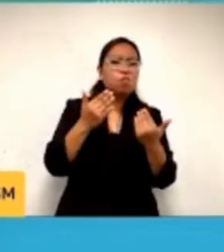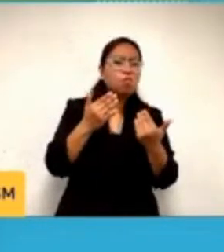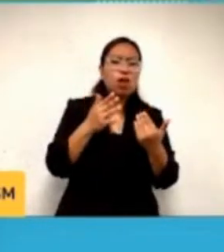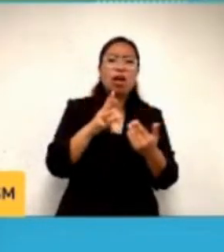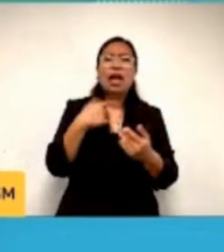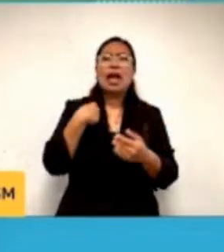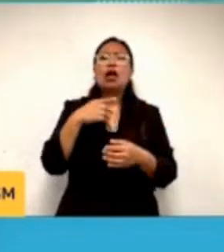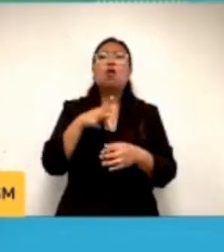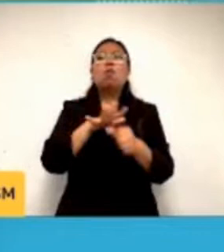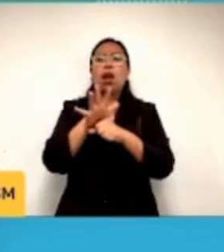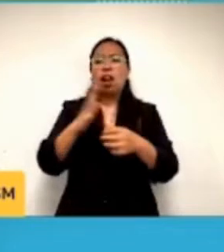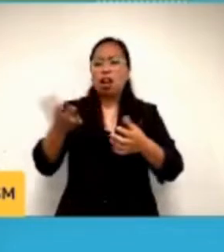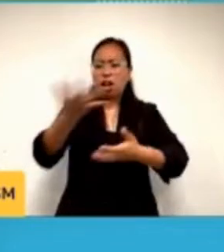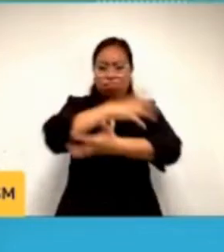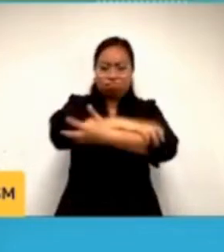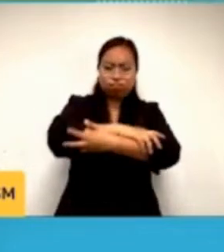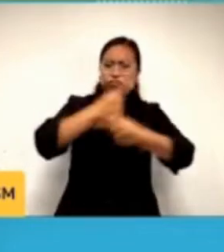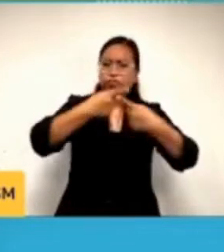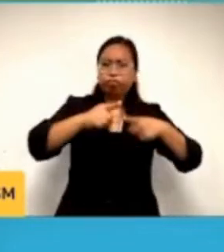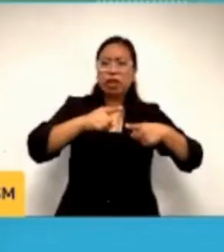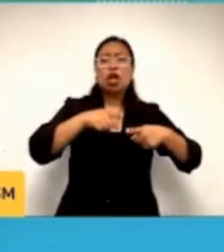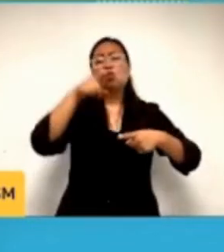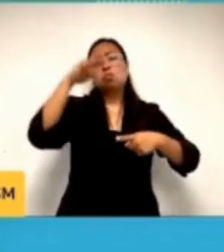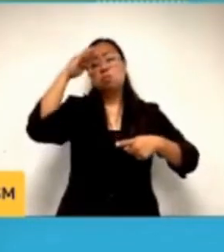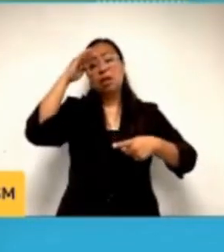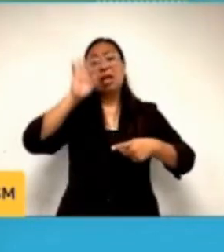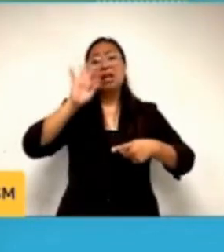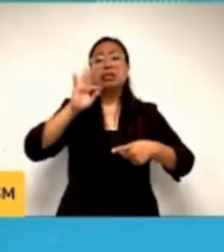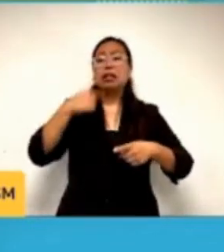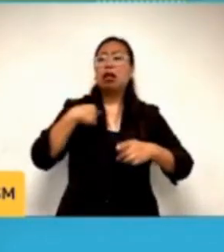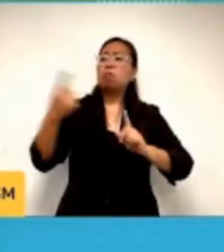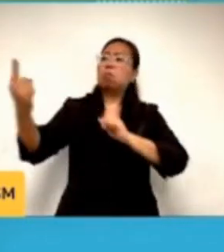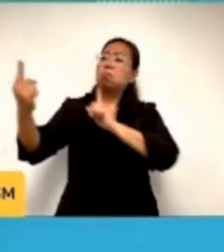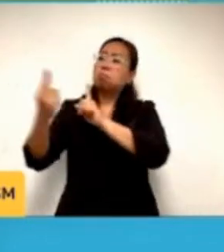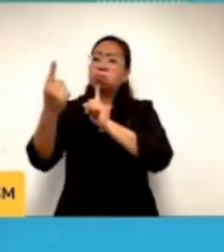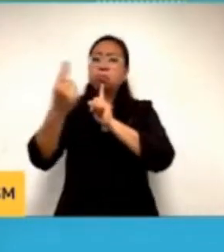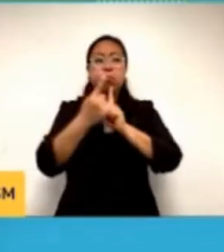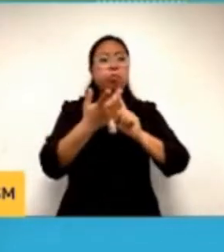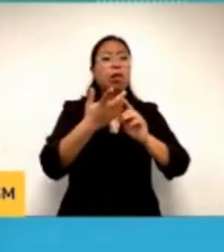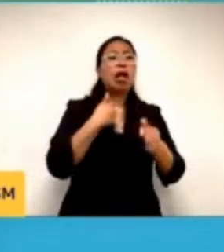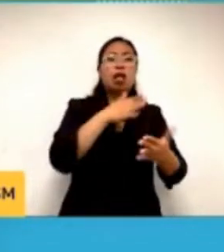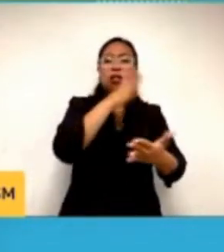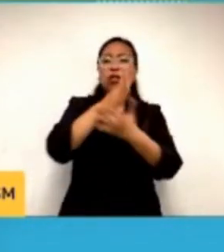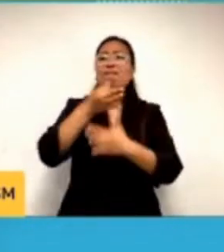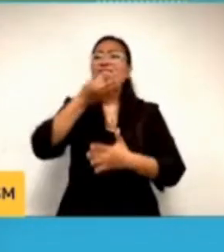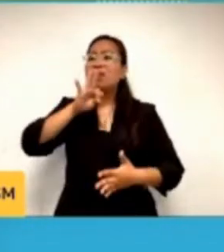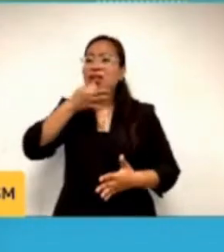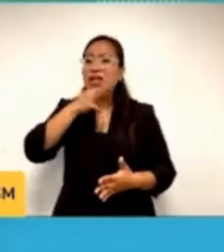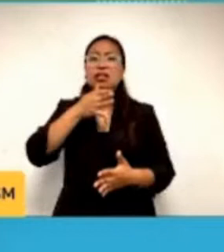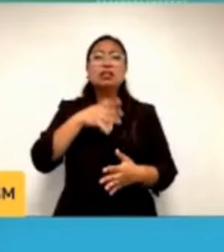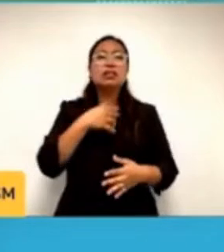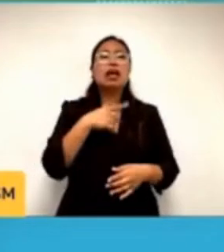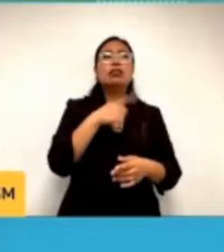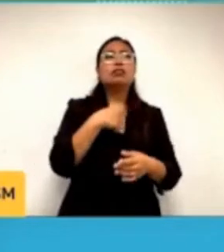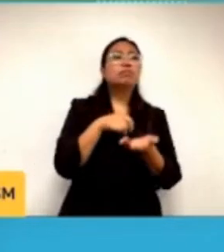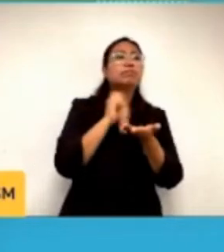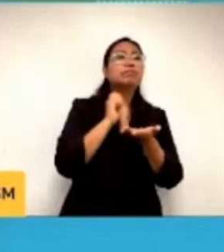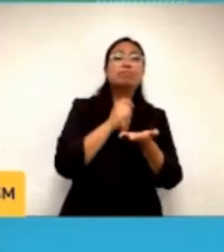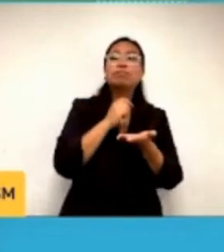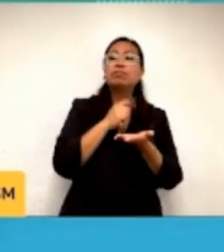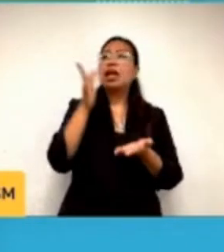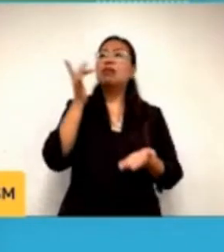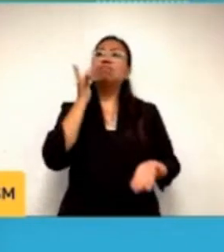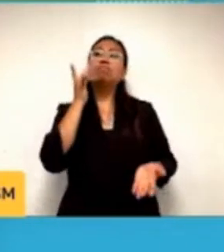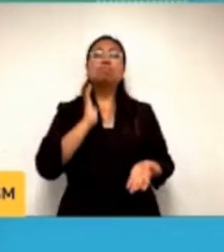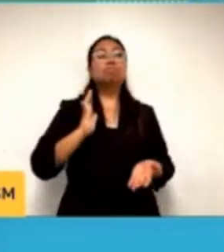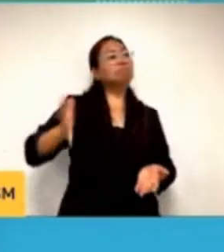más ir a ser socialitos o ir nada más a estar en todas las fiestas, ir y presumir